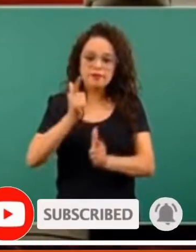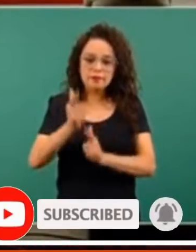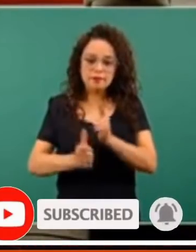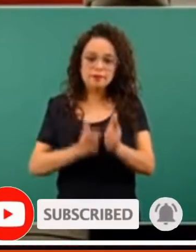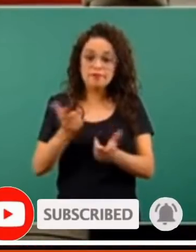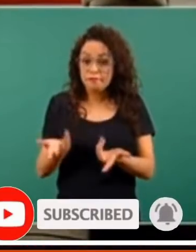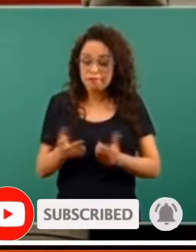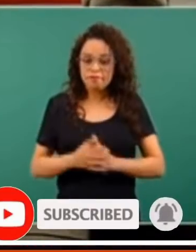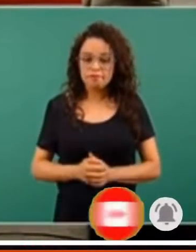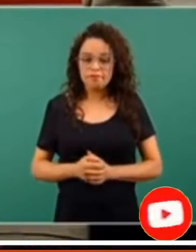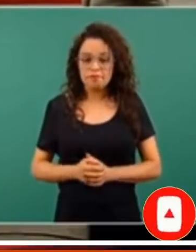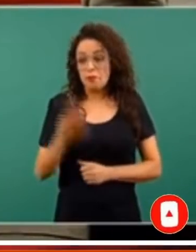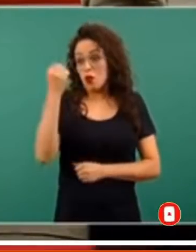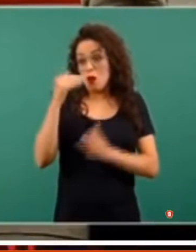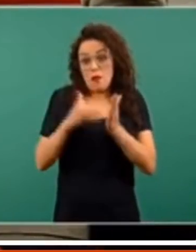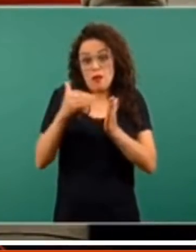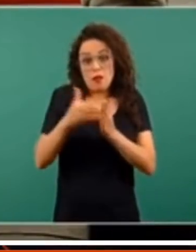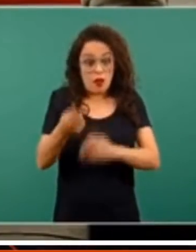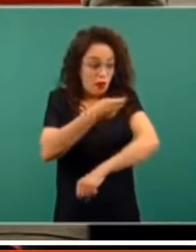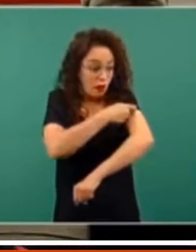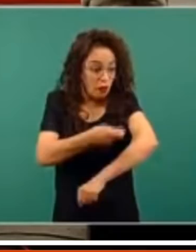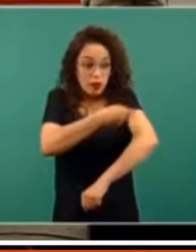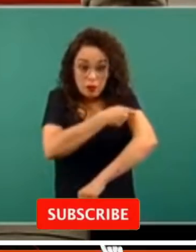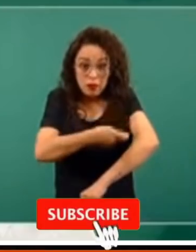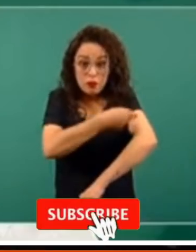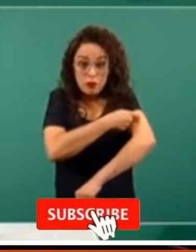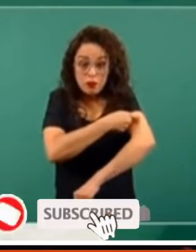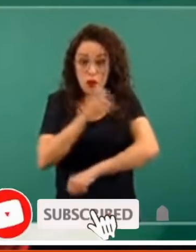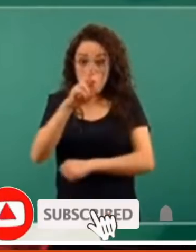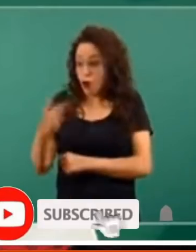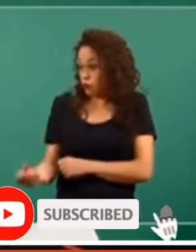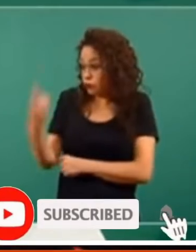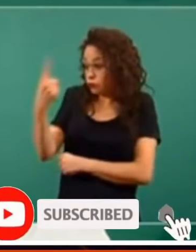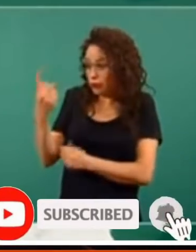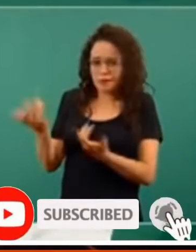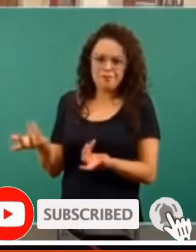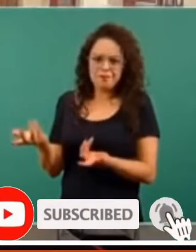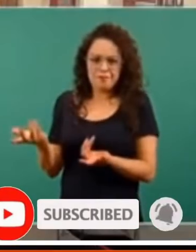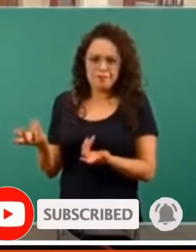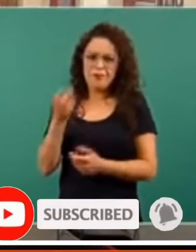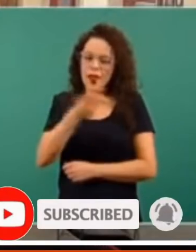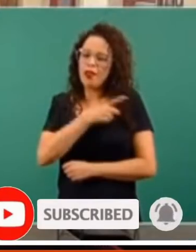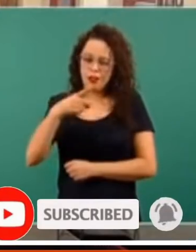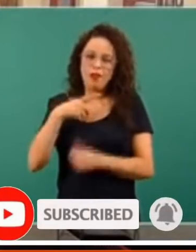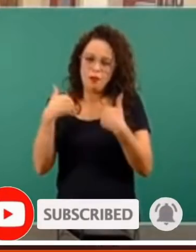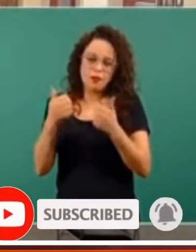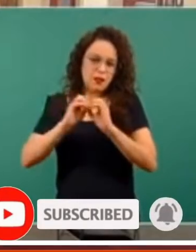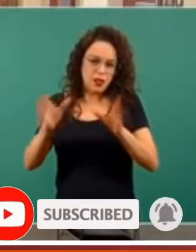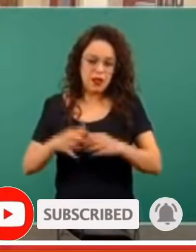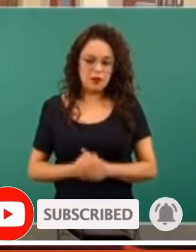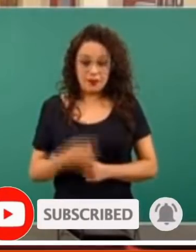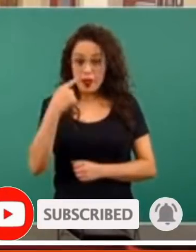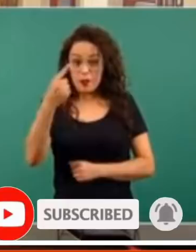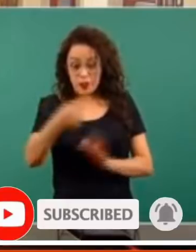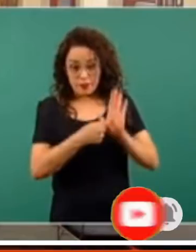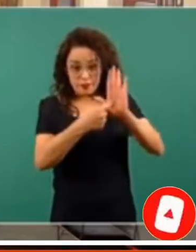complicaría. De 9 millones de vacunas administradas ocurrió un evento, entonces quizá hay que considerar eso. Déjame le muestro dónde están